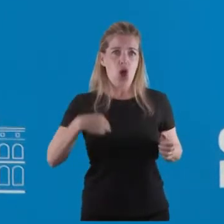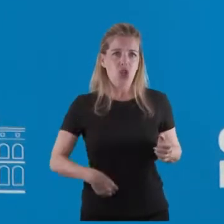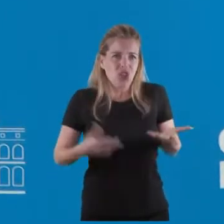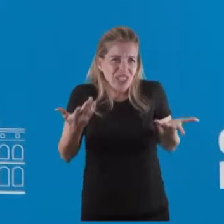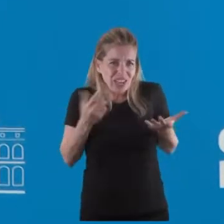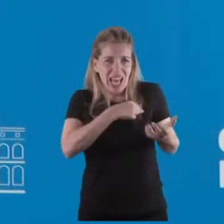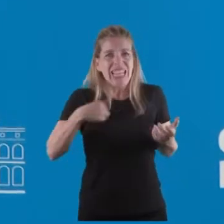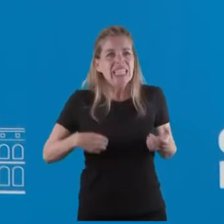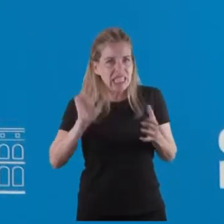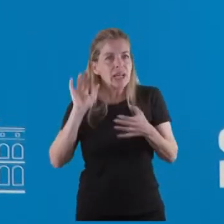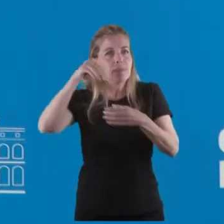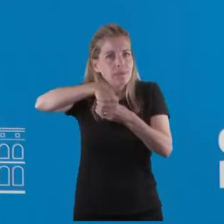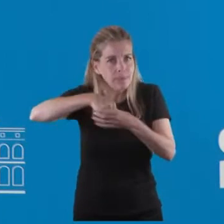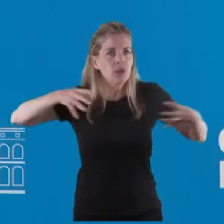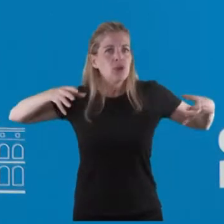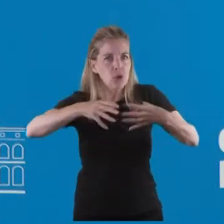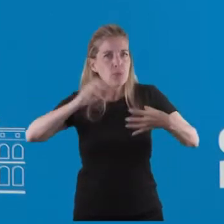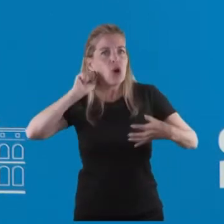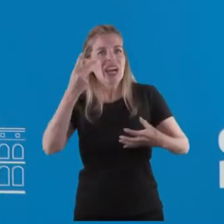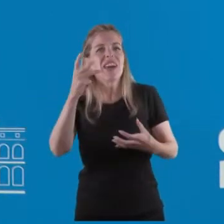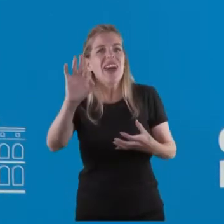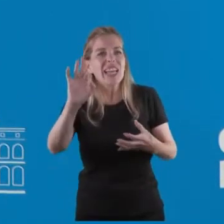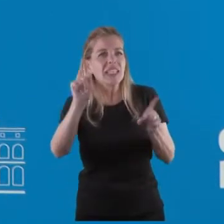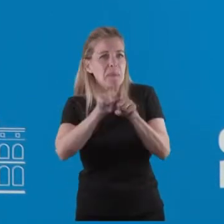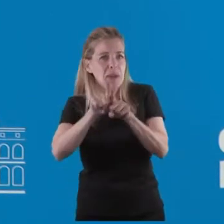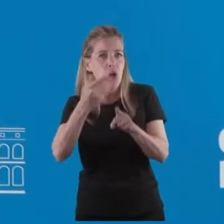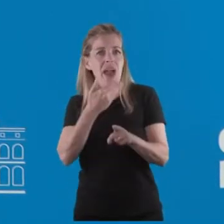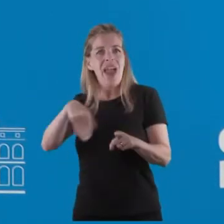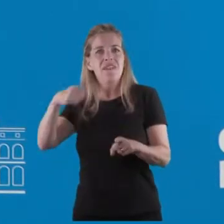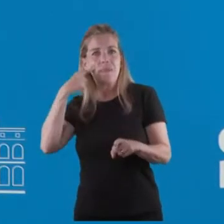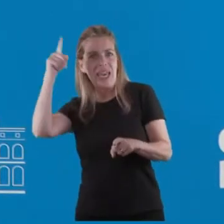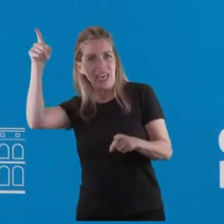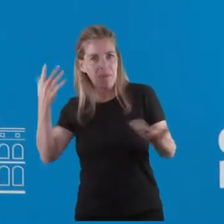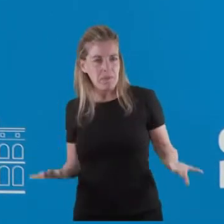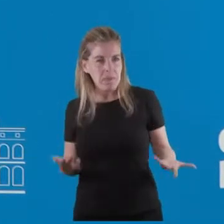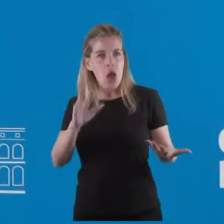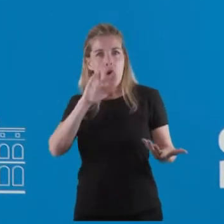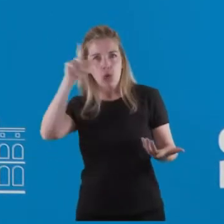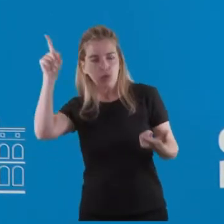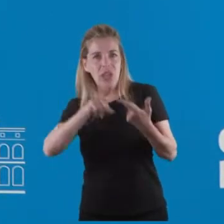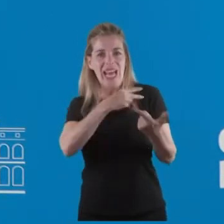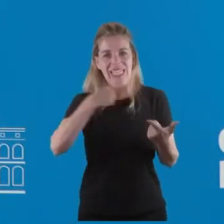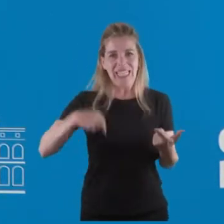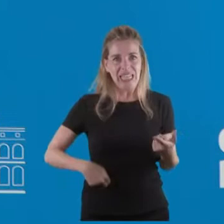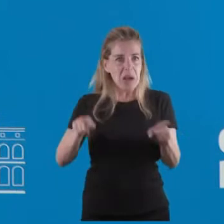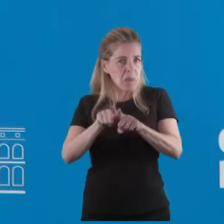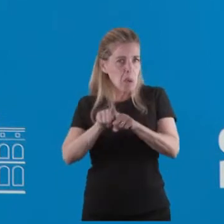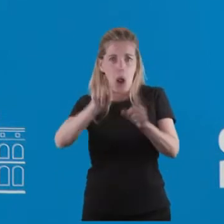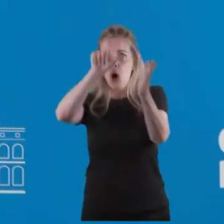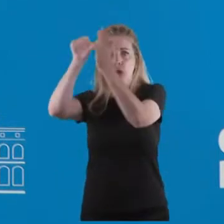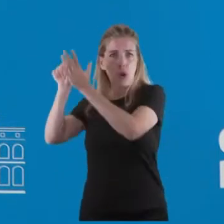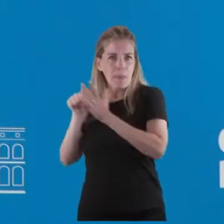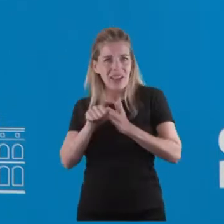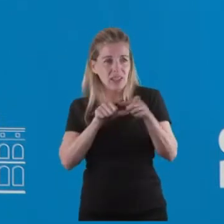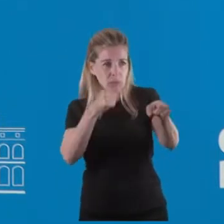g20 forma parte del fondo monetario internacional la idea de que rusia o china son algo diferente al resto de los países es realmente una